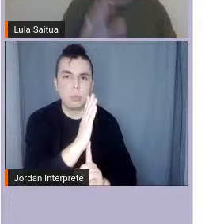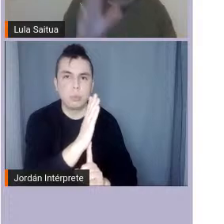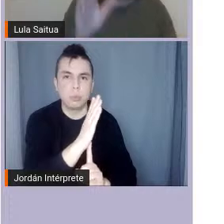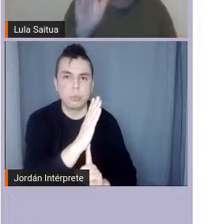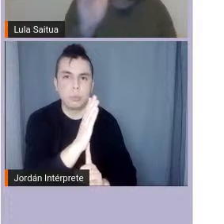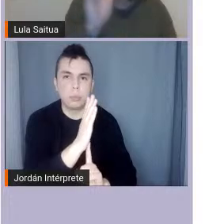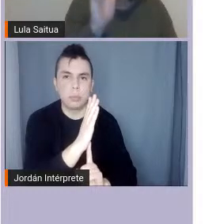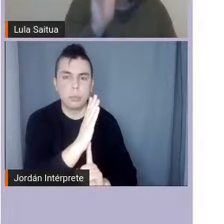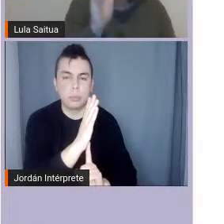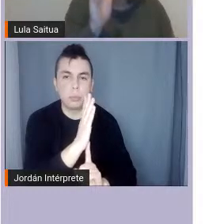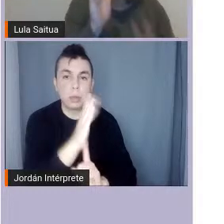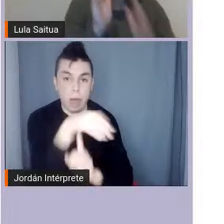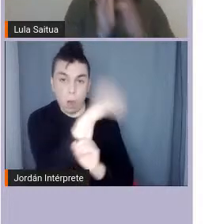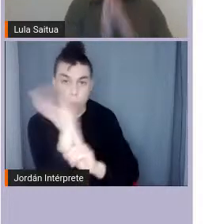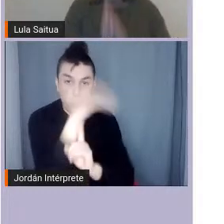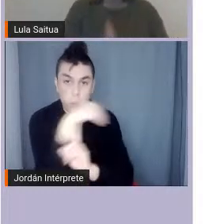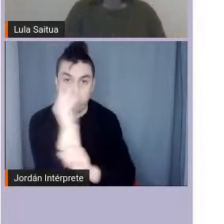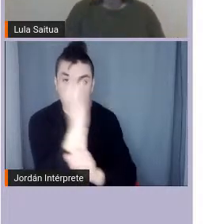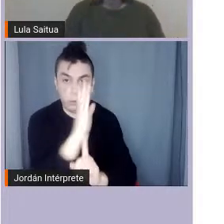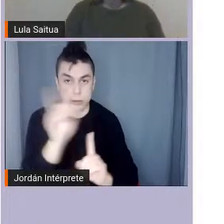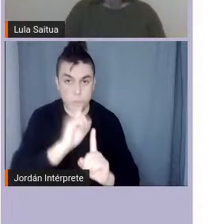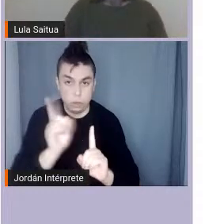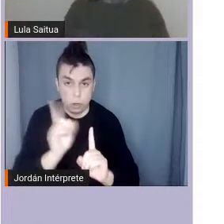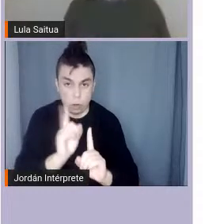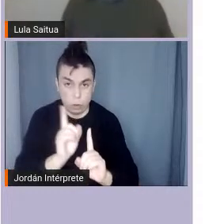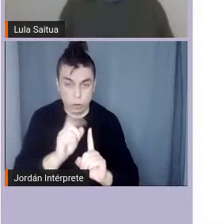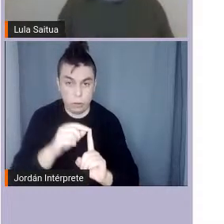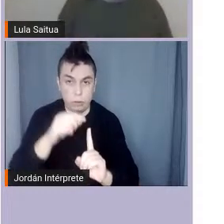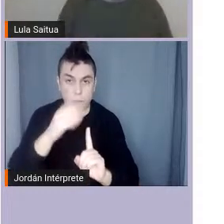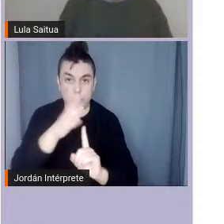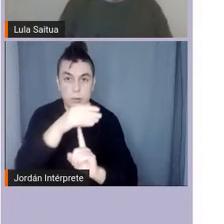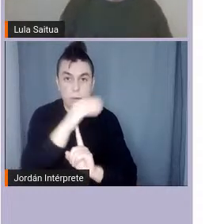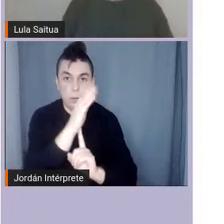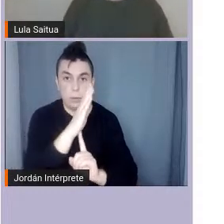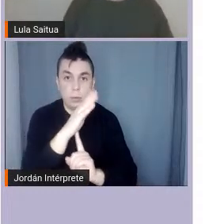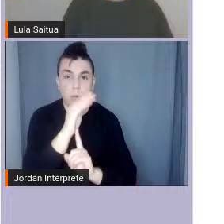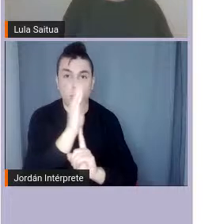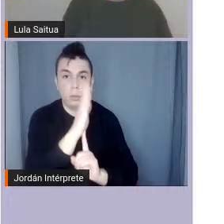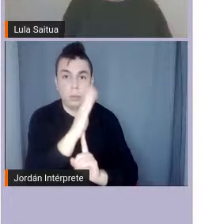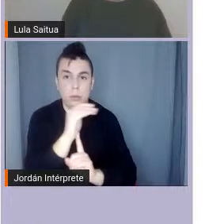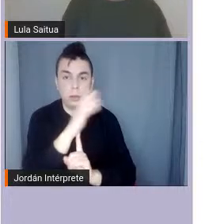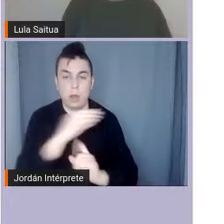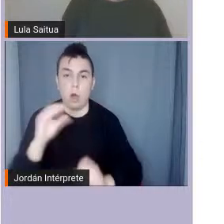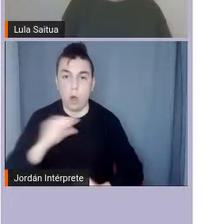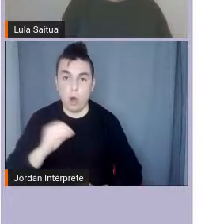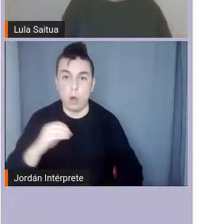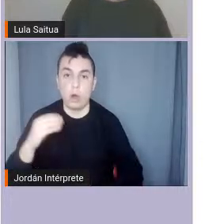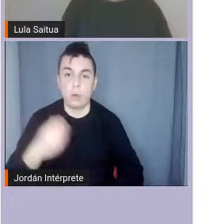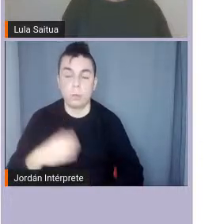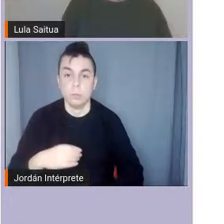Que no se mueva la llamita de la vela. Fuerte y corto, como apagando velas.